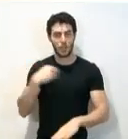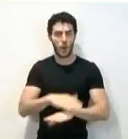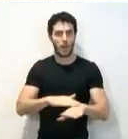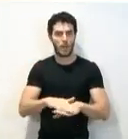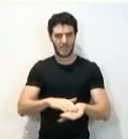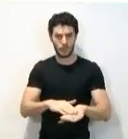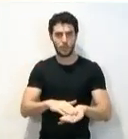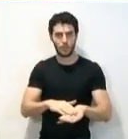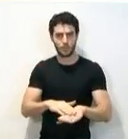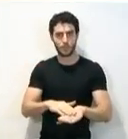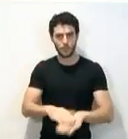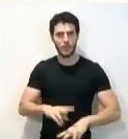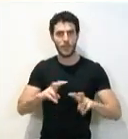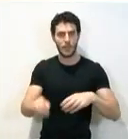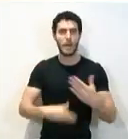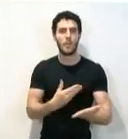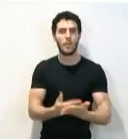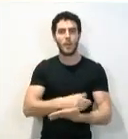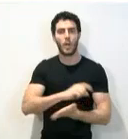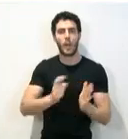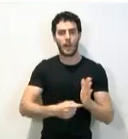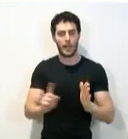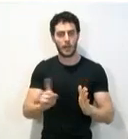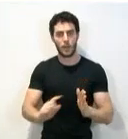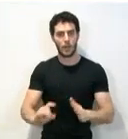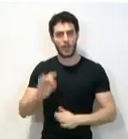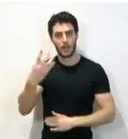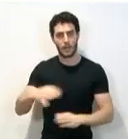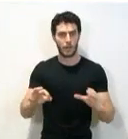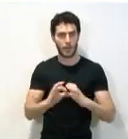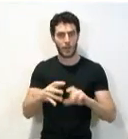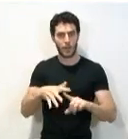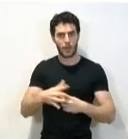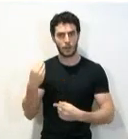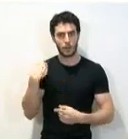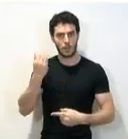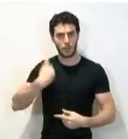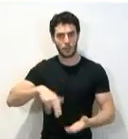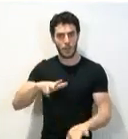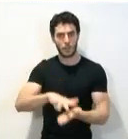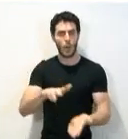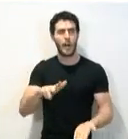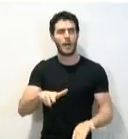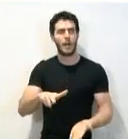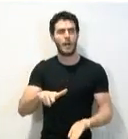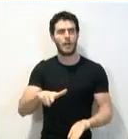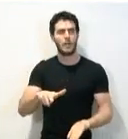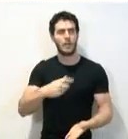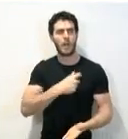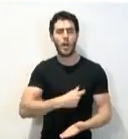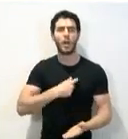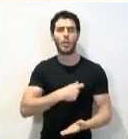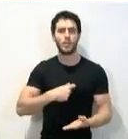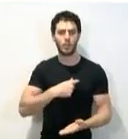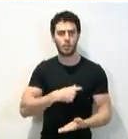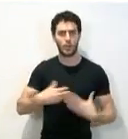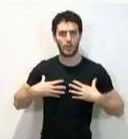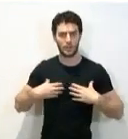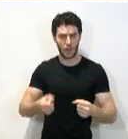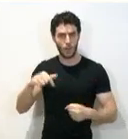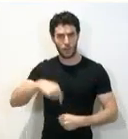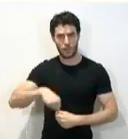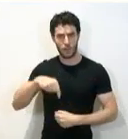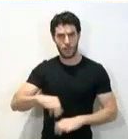una proposición no de ley que a iniciativa de Ciudadanos en ese caso ya aprobamos en la Comisión de Salud de